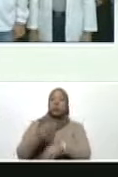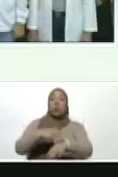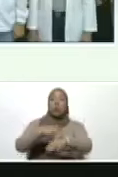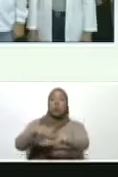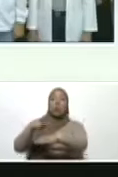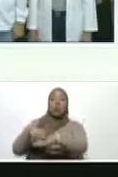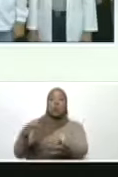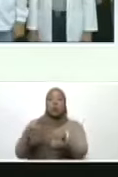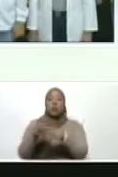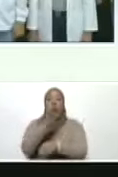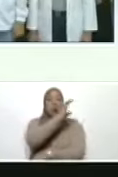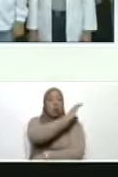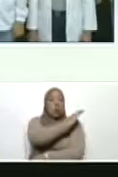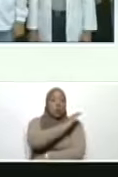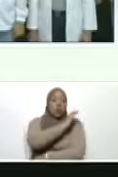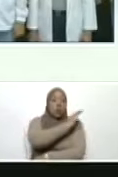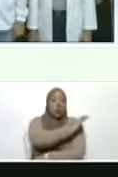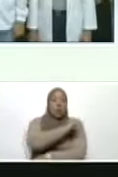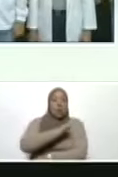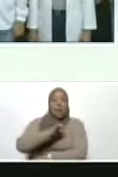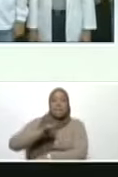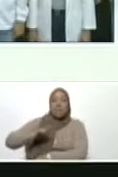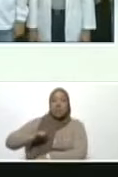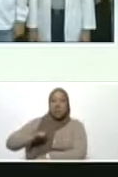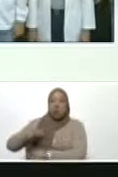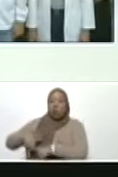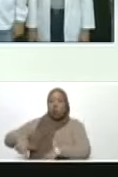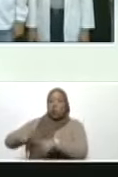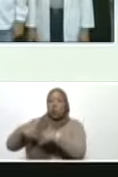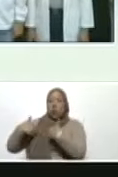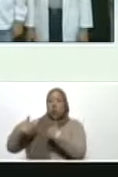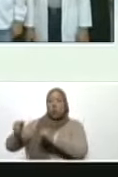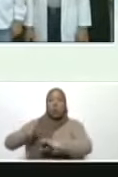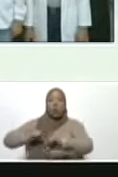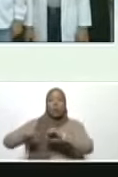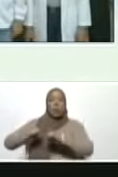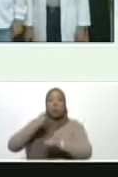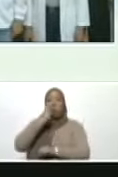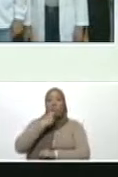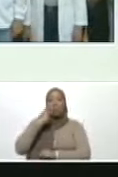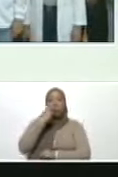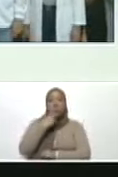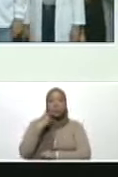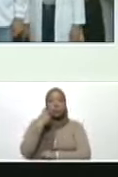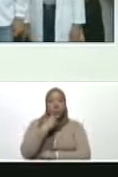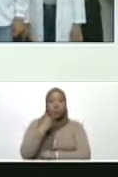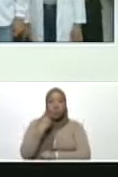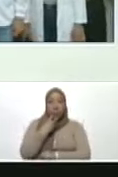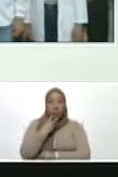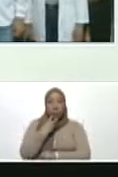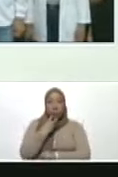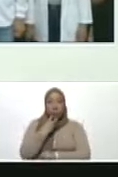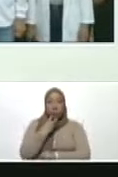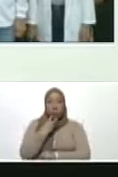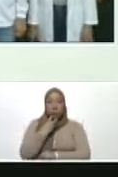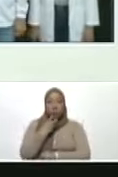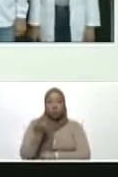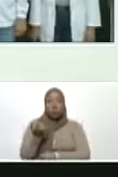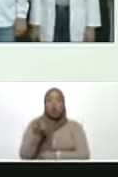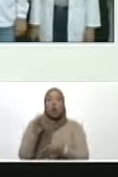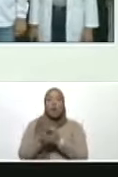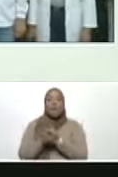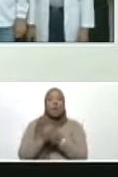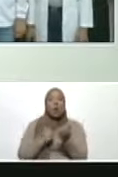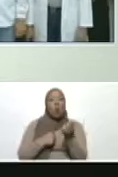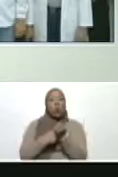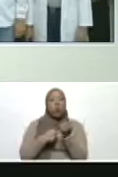todas las clínicas privadas, consultorios privados, movimientos odontológicos, y en un abrazo